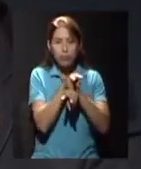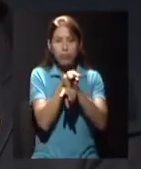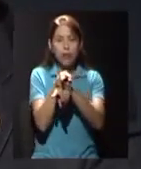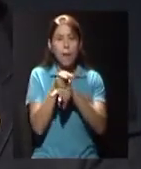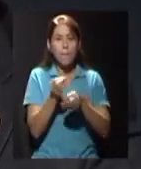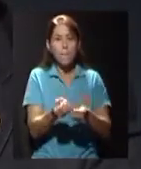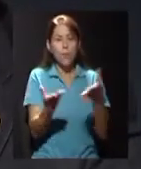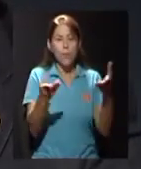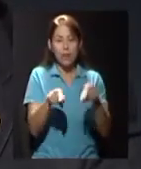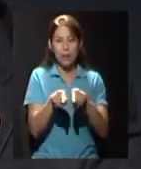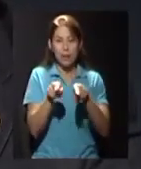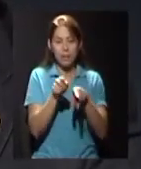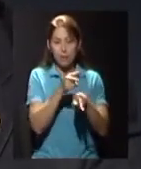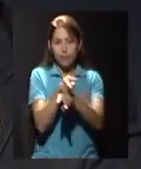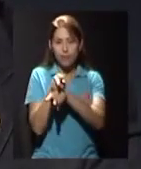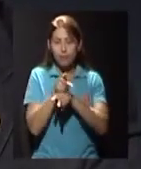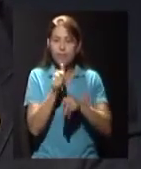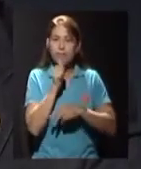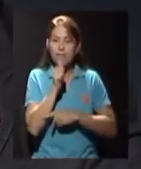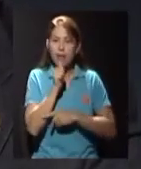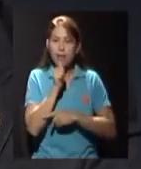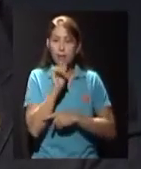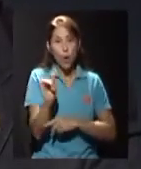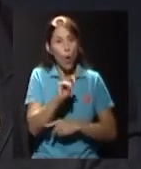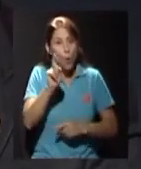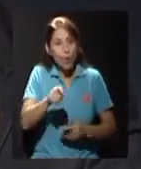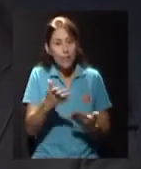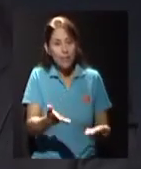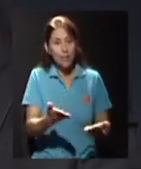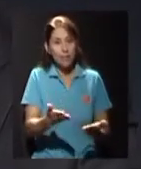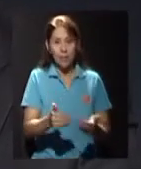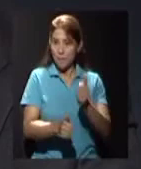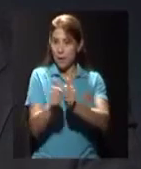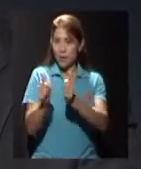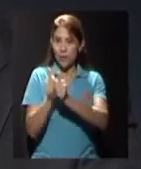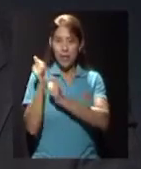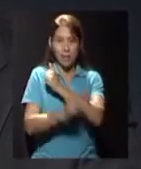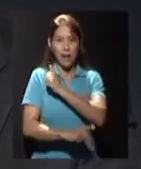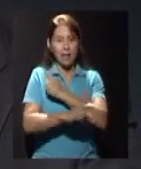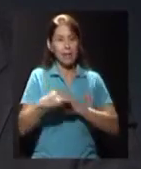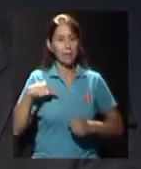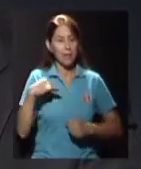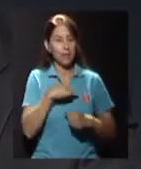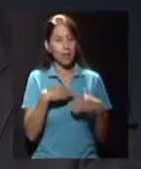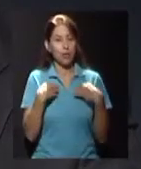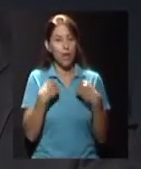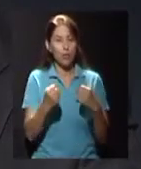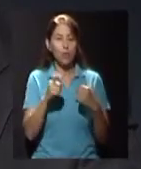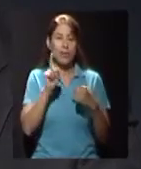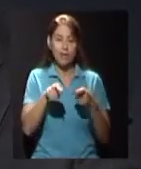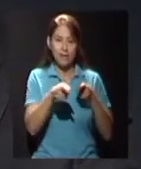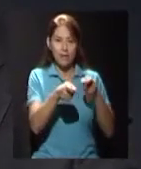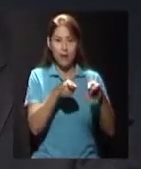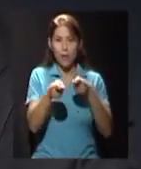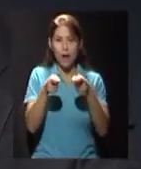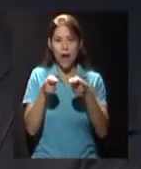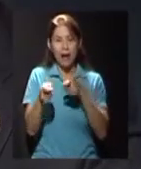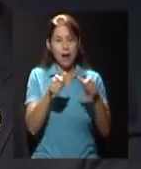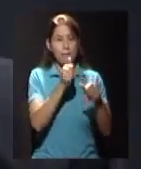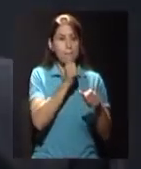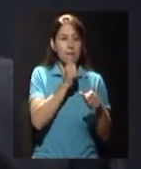en la mayoría de los países que el ministerio de salud es el que regula ambos ambos sectores este con toda